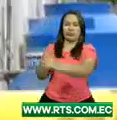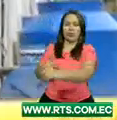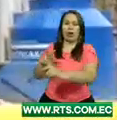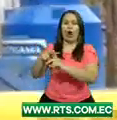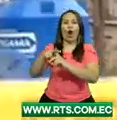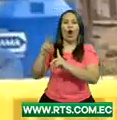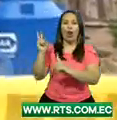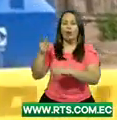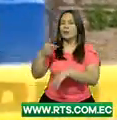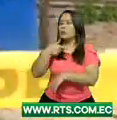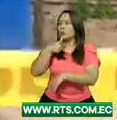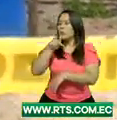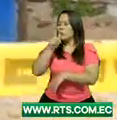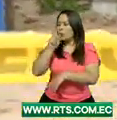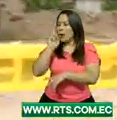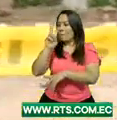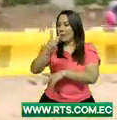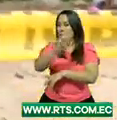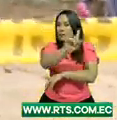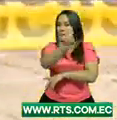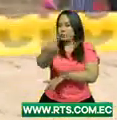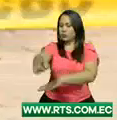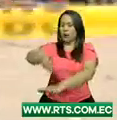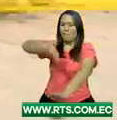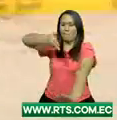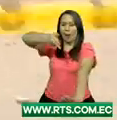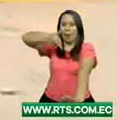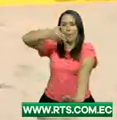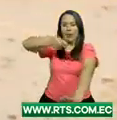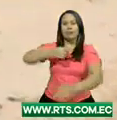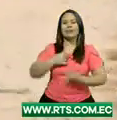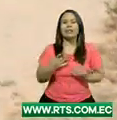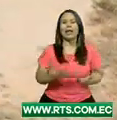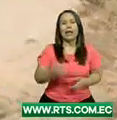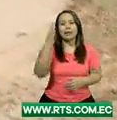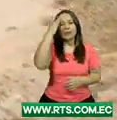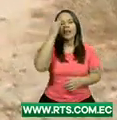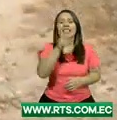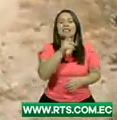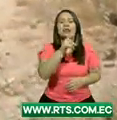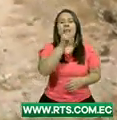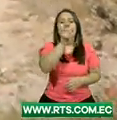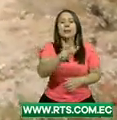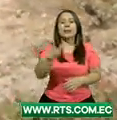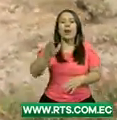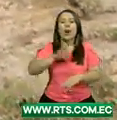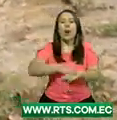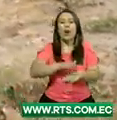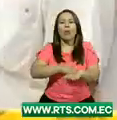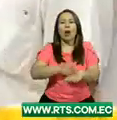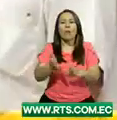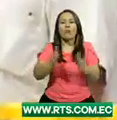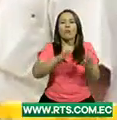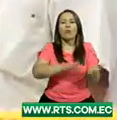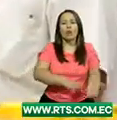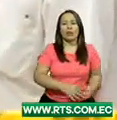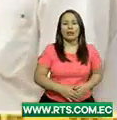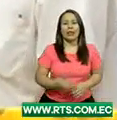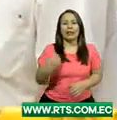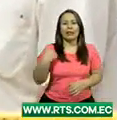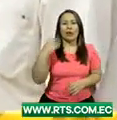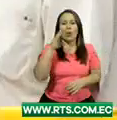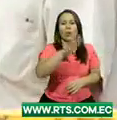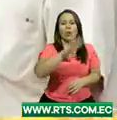consumidores de drogas es la que la policía trata de determinar quién y quiénes están detrás de esta muerte violenta la víctima tenía